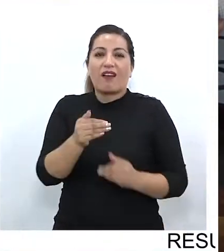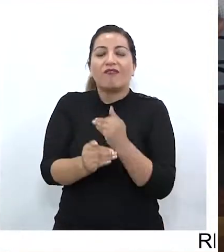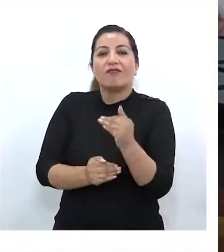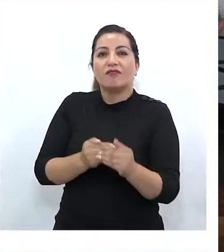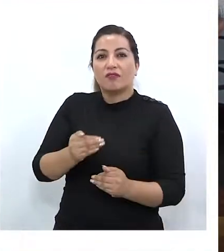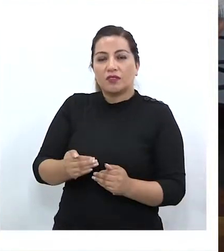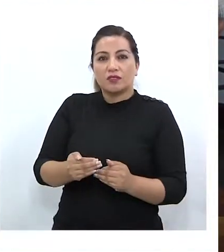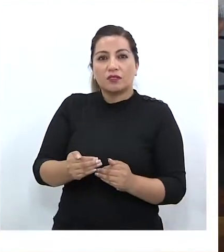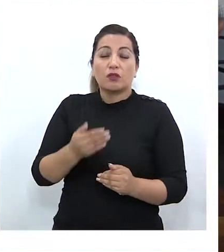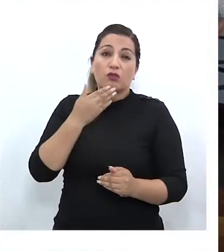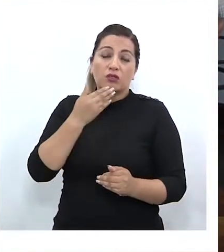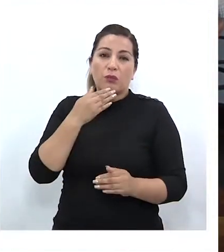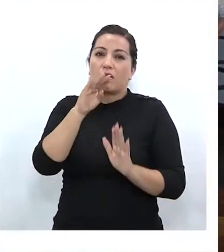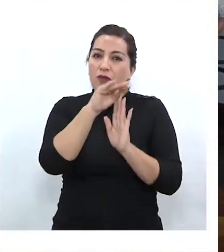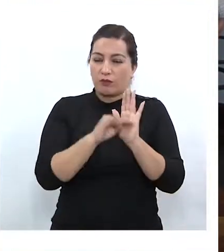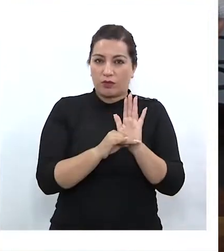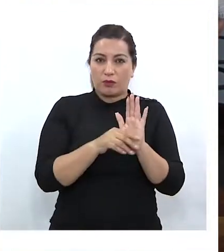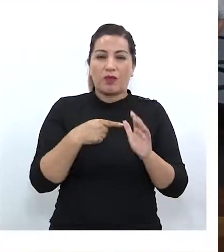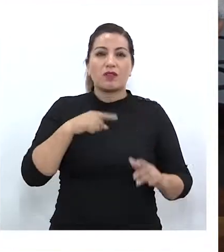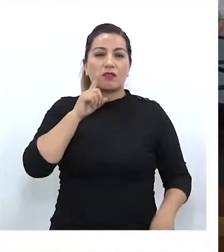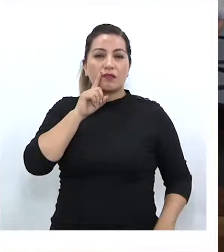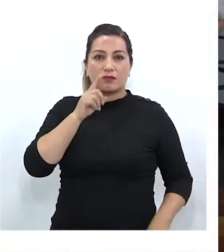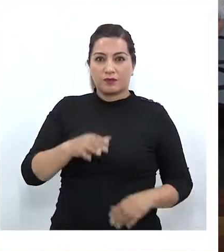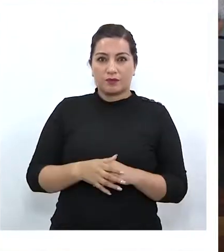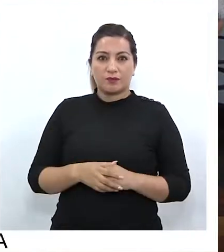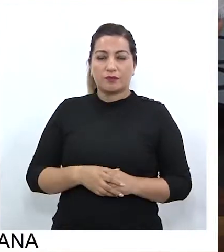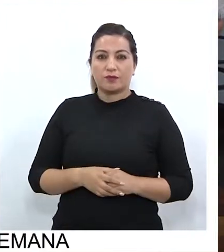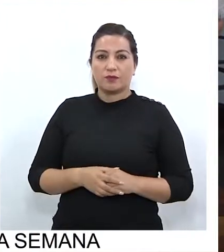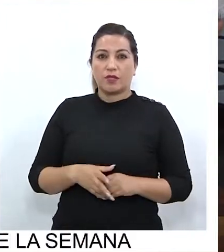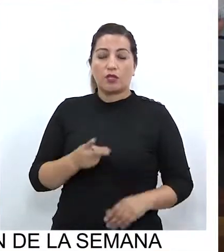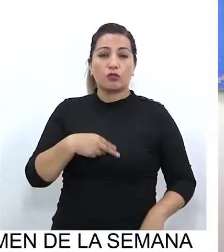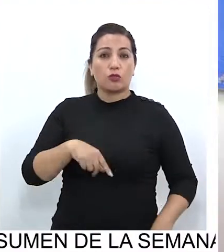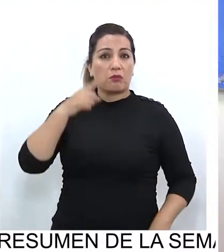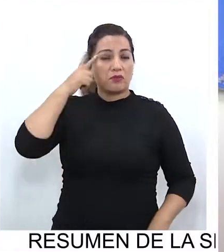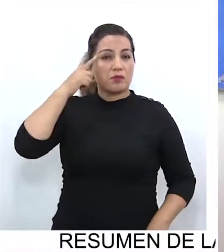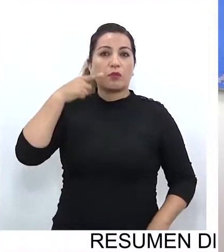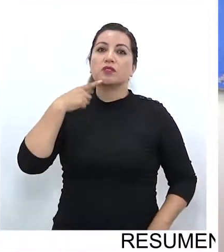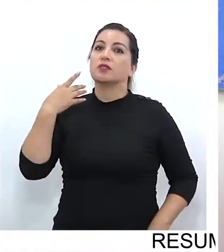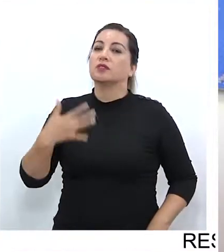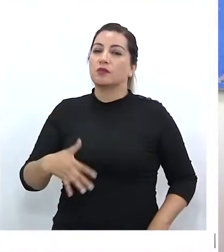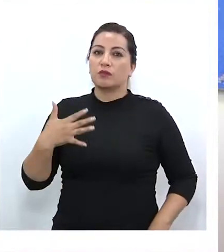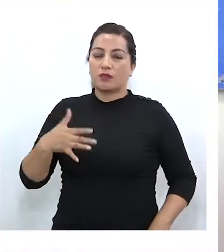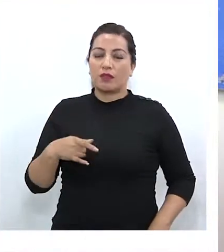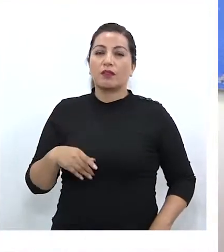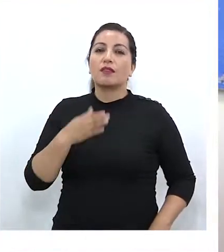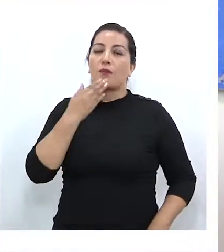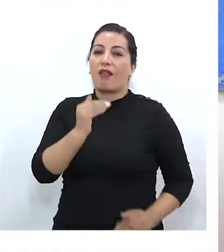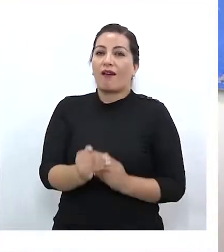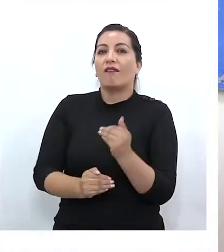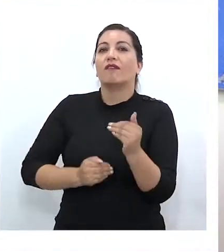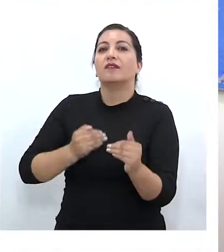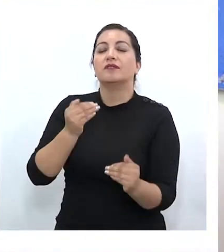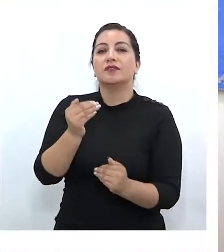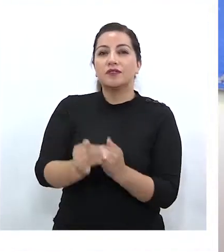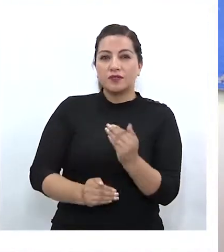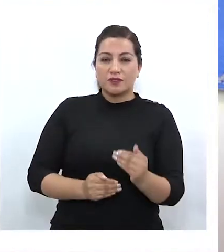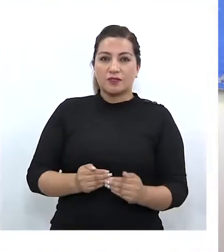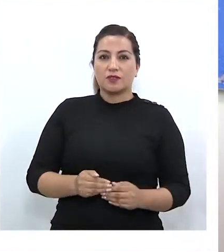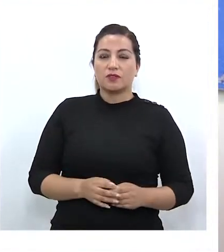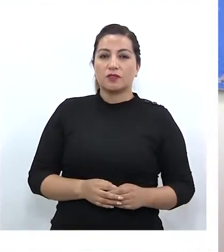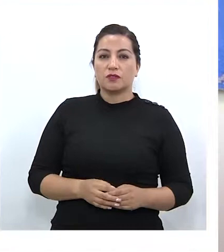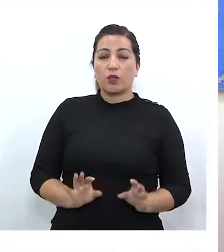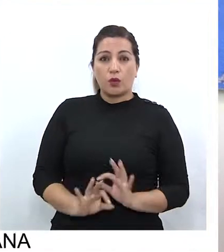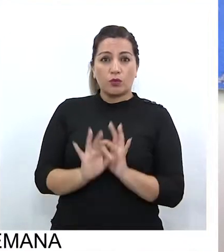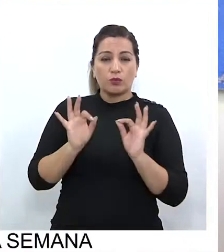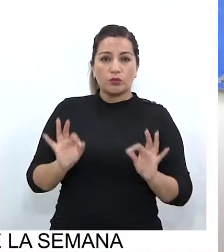ese avance o ese programa, digamos, que tienen algunos colegios? Sí, creemos que es fundamental, y estamos también avanzando en esa línea, que